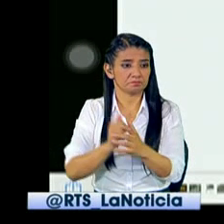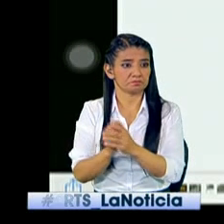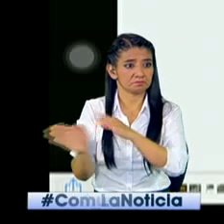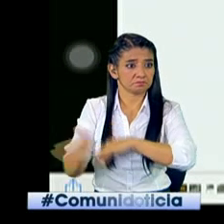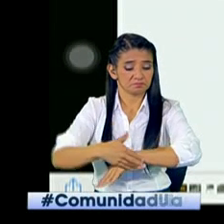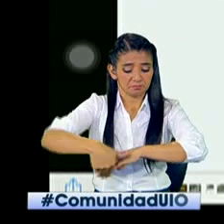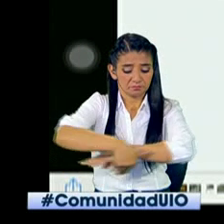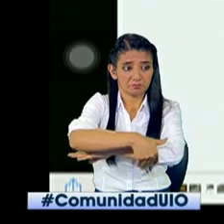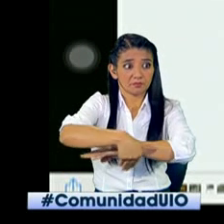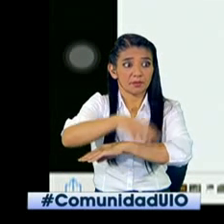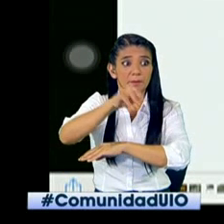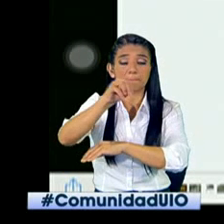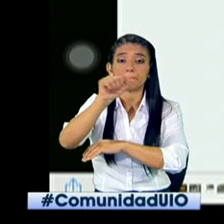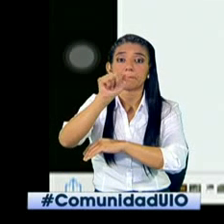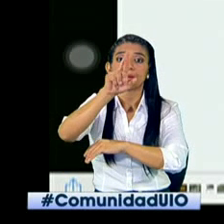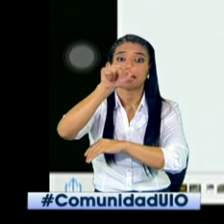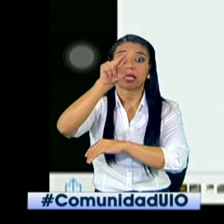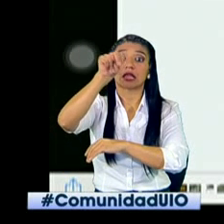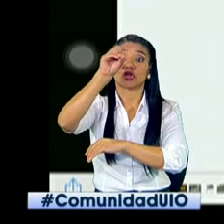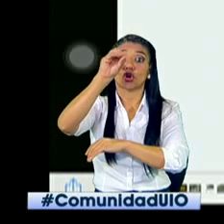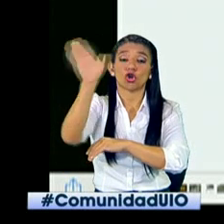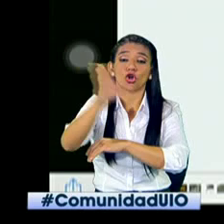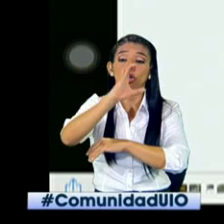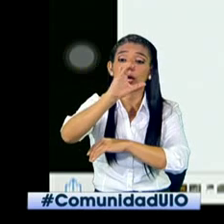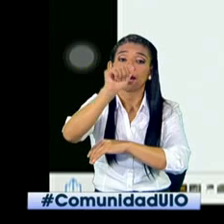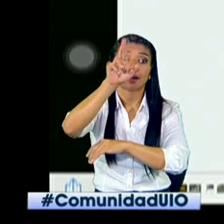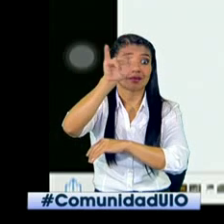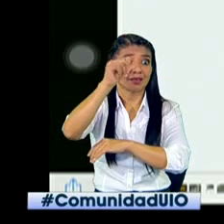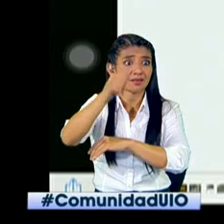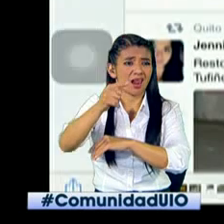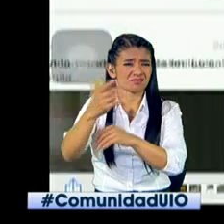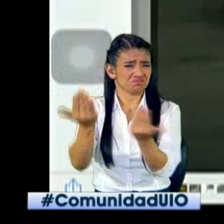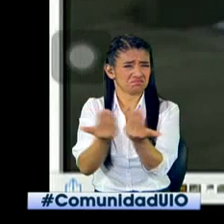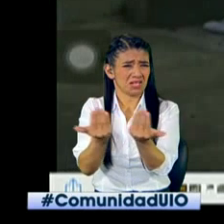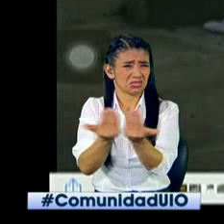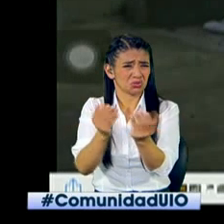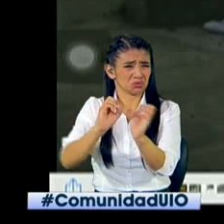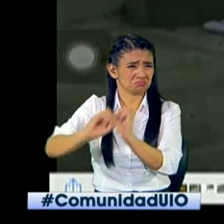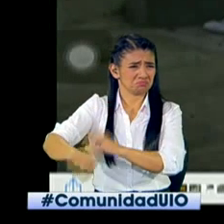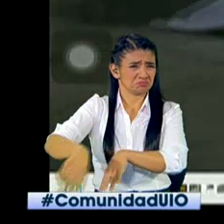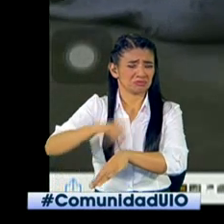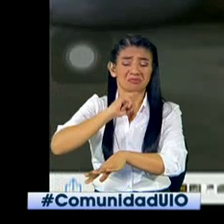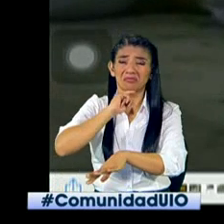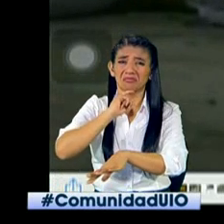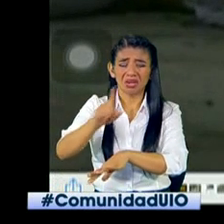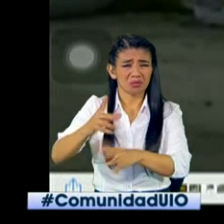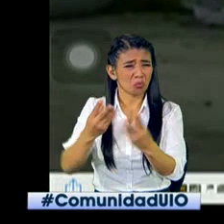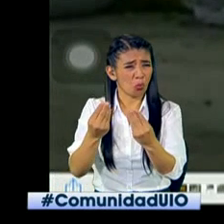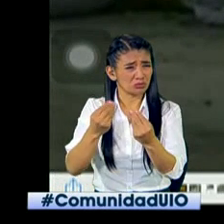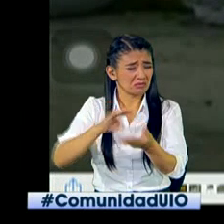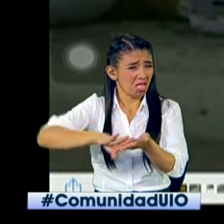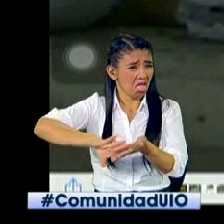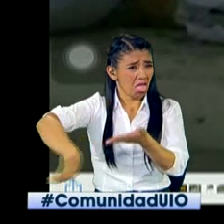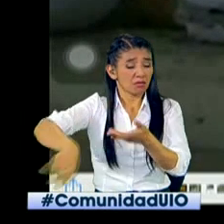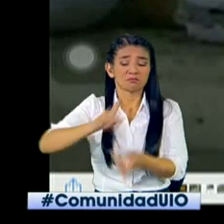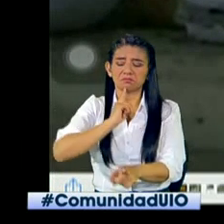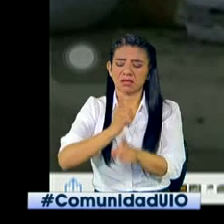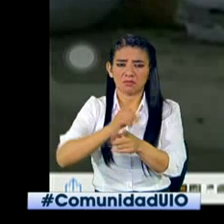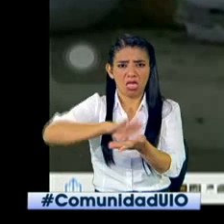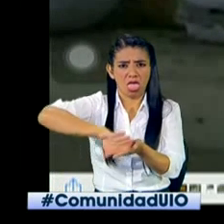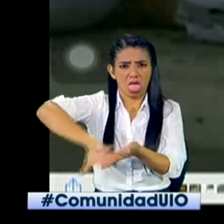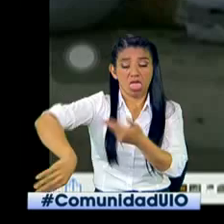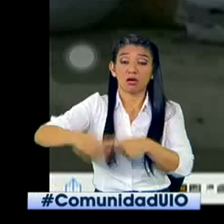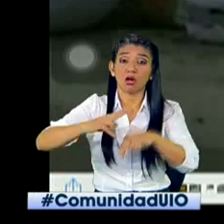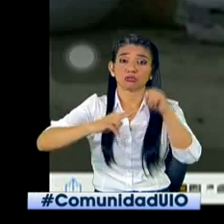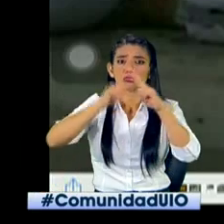para que nuestros amigos estén también participando activamente en este su espacio de la comunidad, para que sus denuncias lleguen efectivamente a las autoridades. En otro tema,